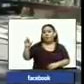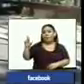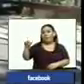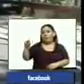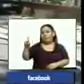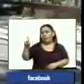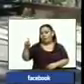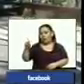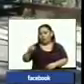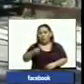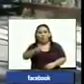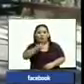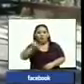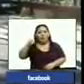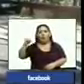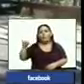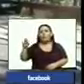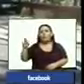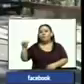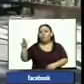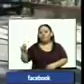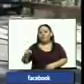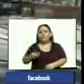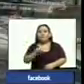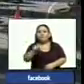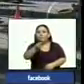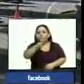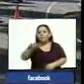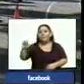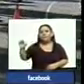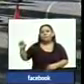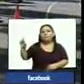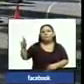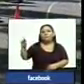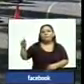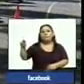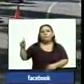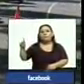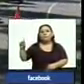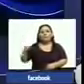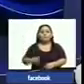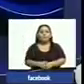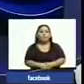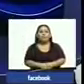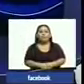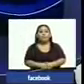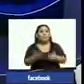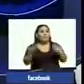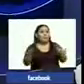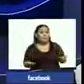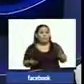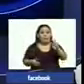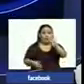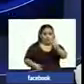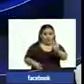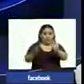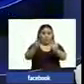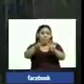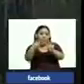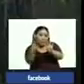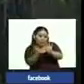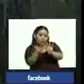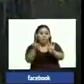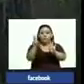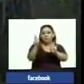Juan Castellano, este es un informe para Noticiero Hechos, de Ernesto Cornejo. Y cuatro supuestos miembros de